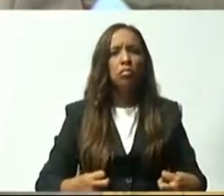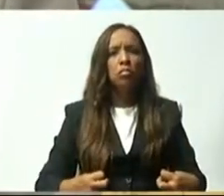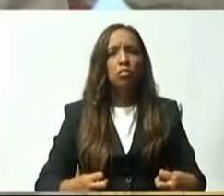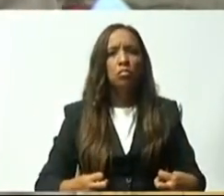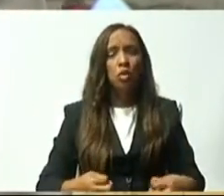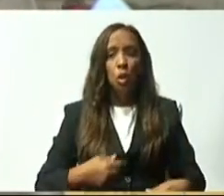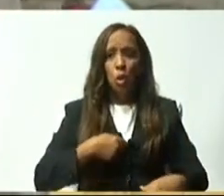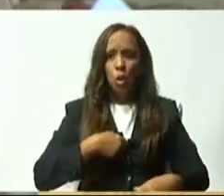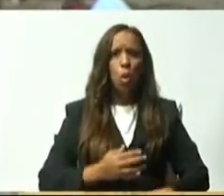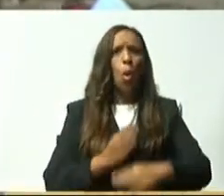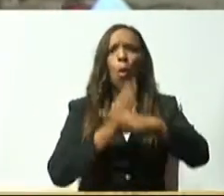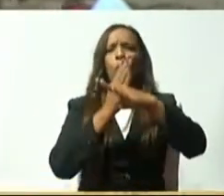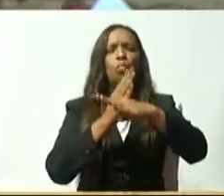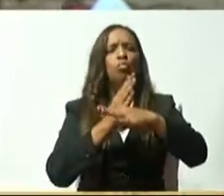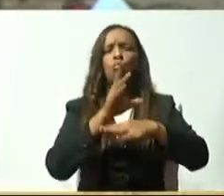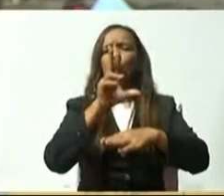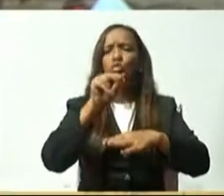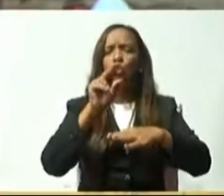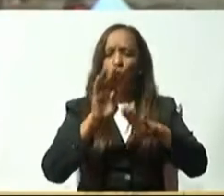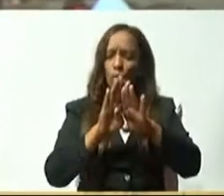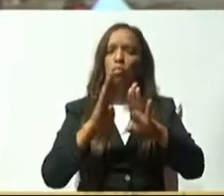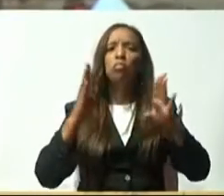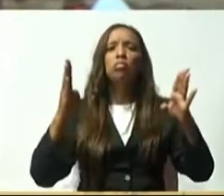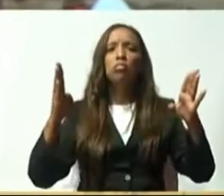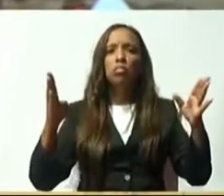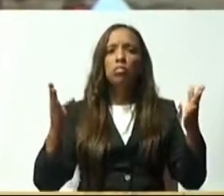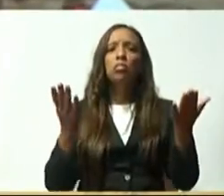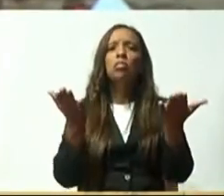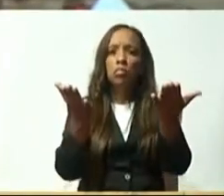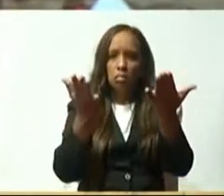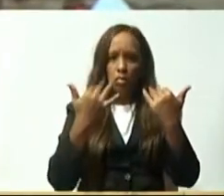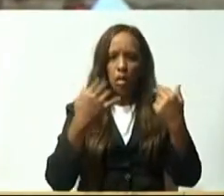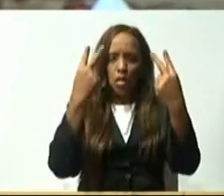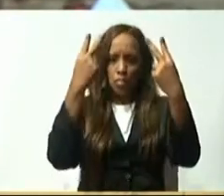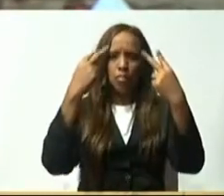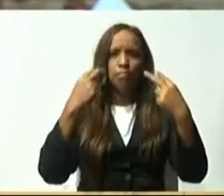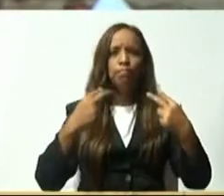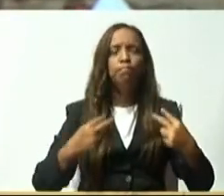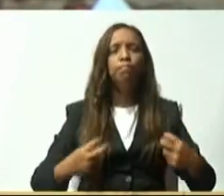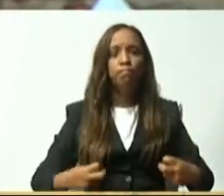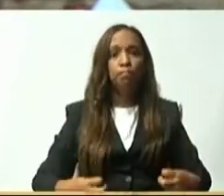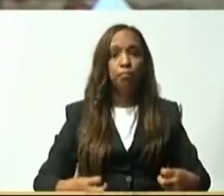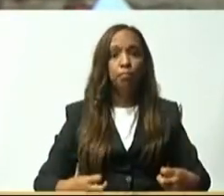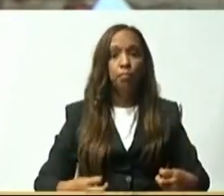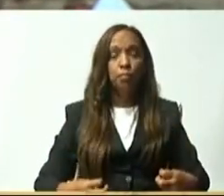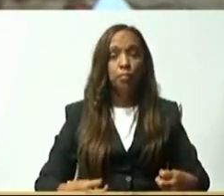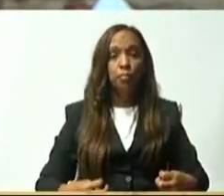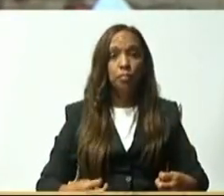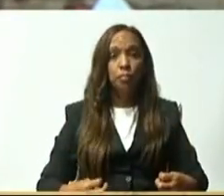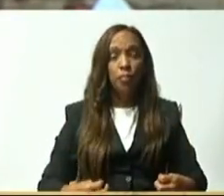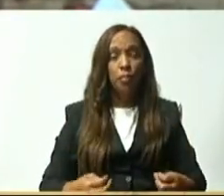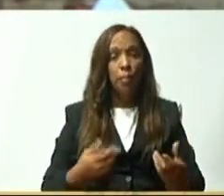Felicito la posición de mi partido, porque en mi caso yo no necesito la defensa de nadie.